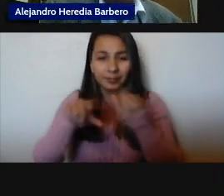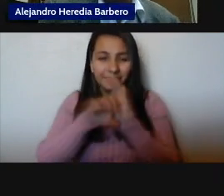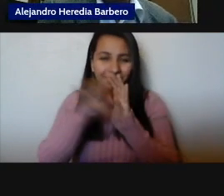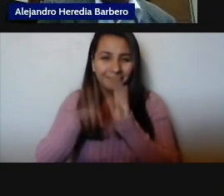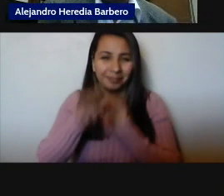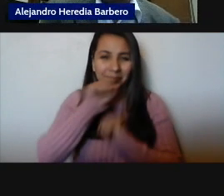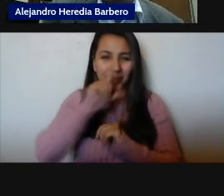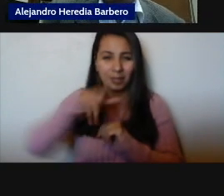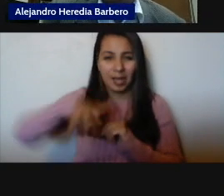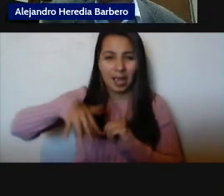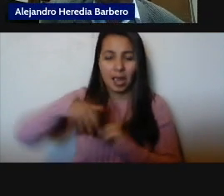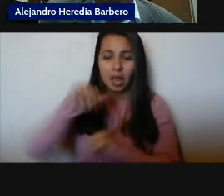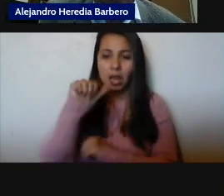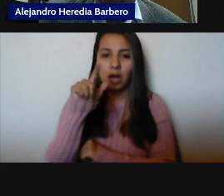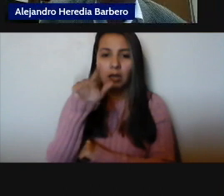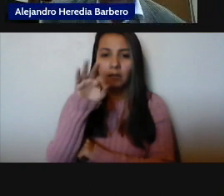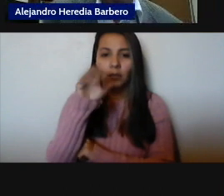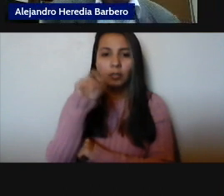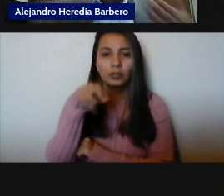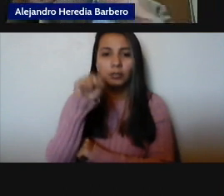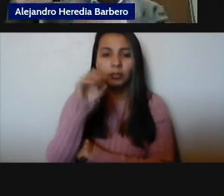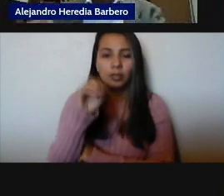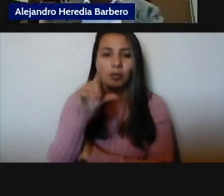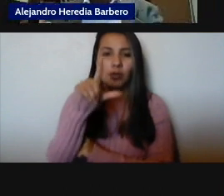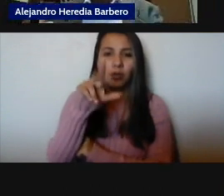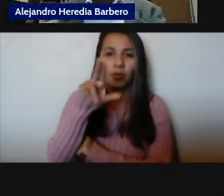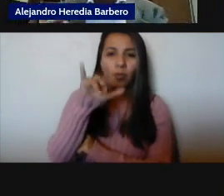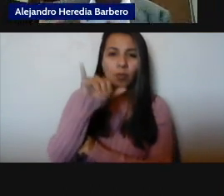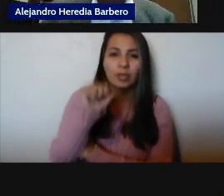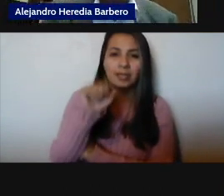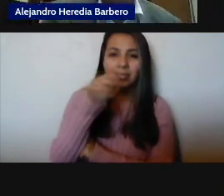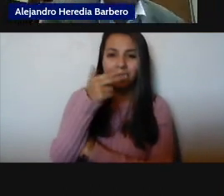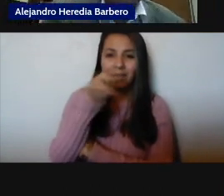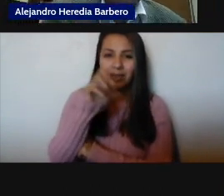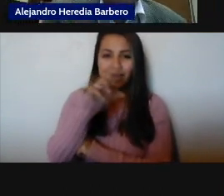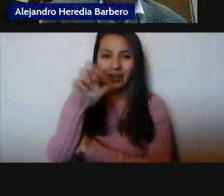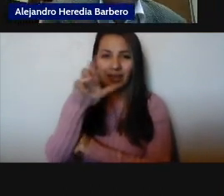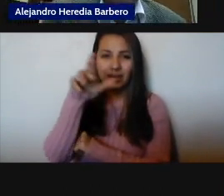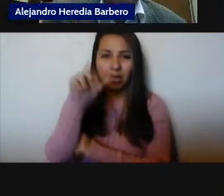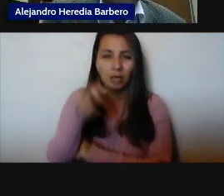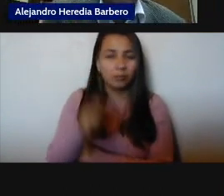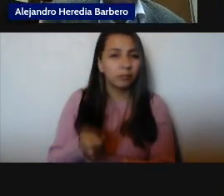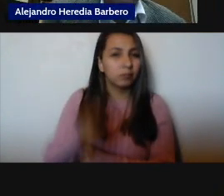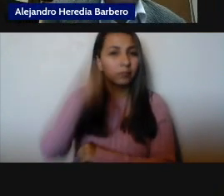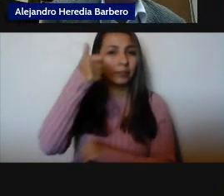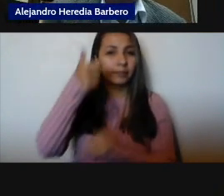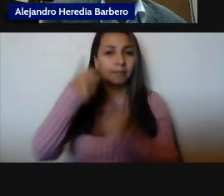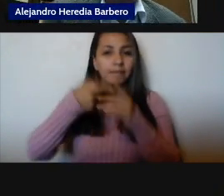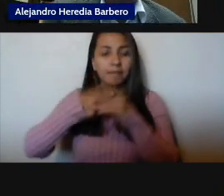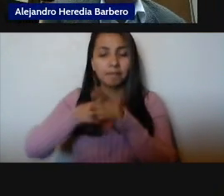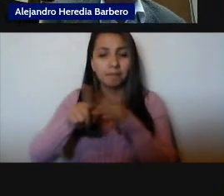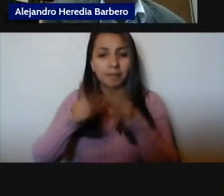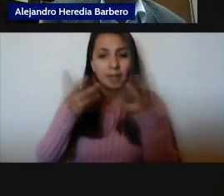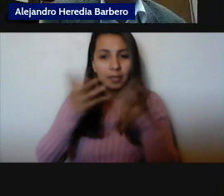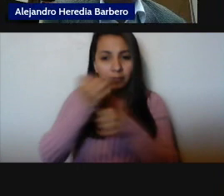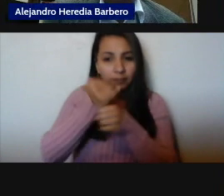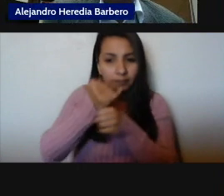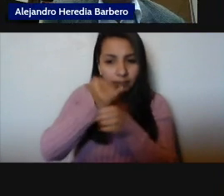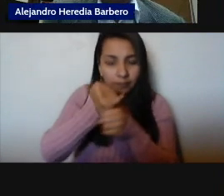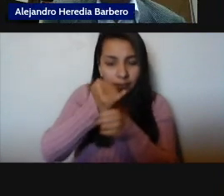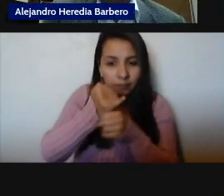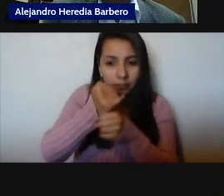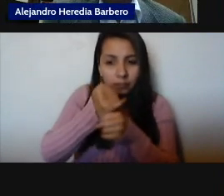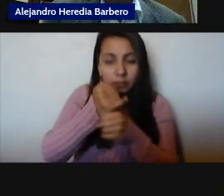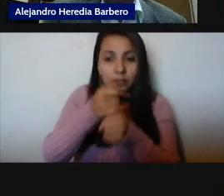Estos experimentos, por ejemplo, de Alfonso Luis Herrera en el siglo XX para acá, fueron los primeros experimentos en donde